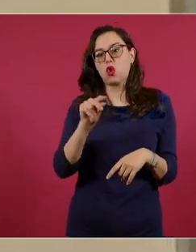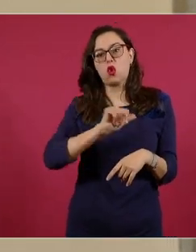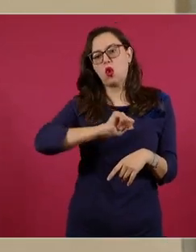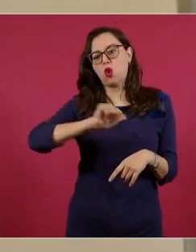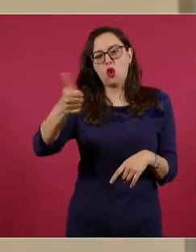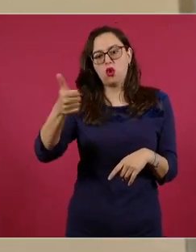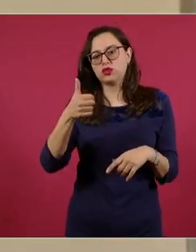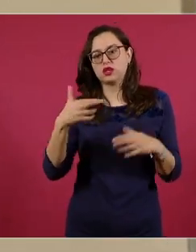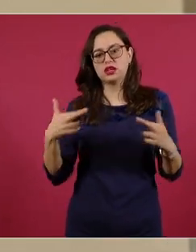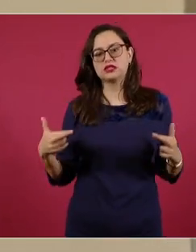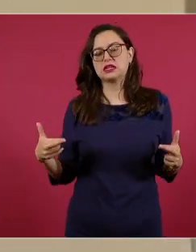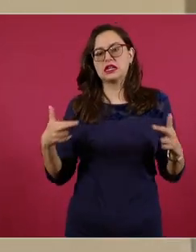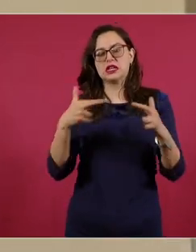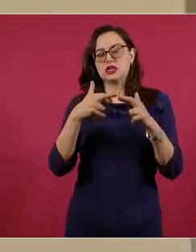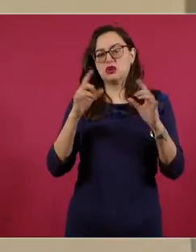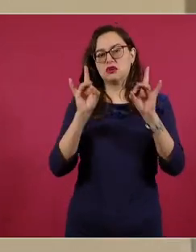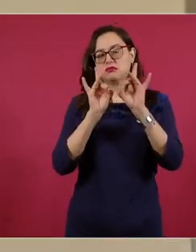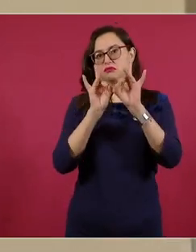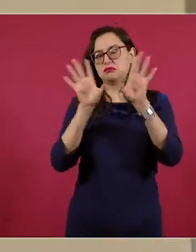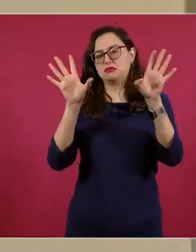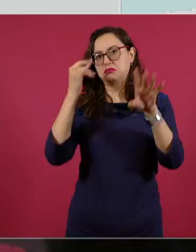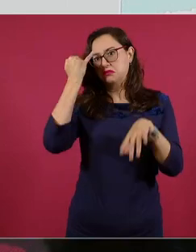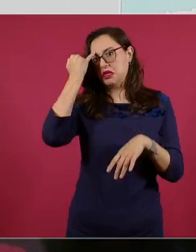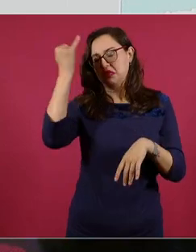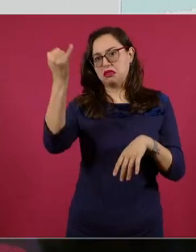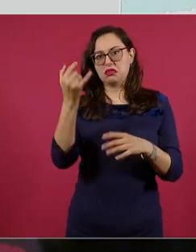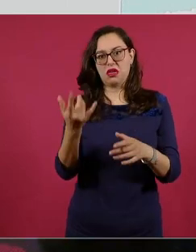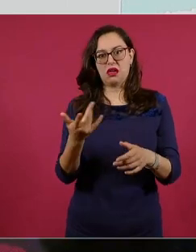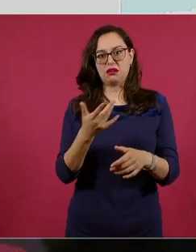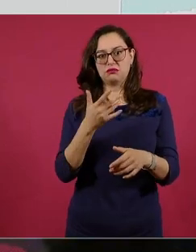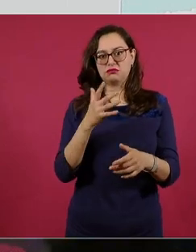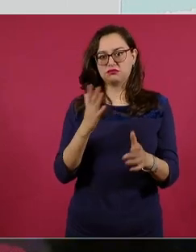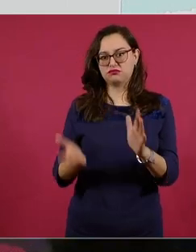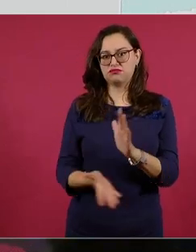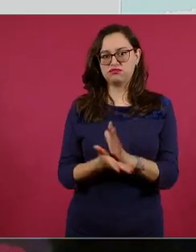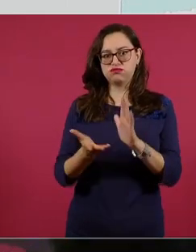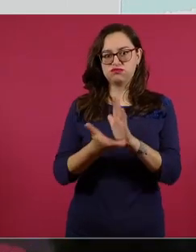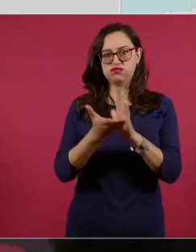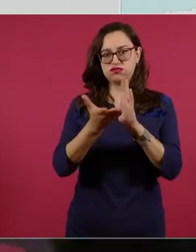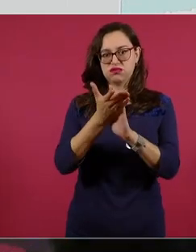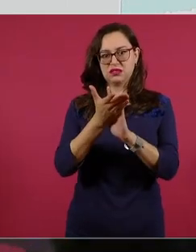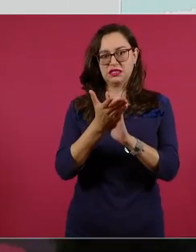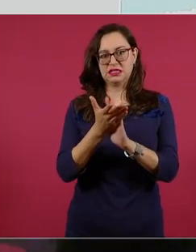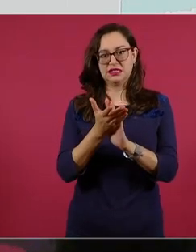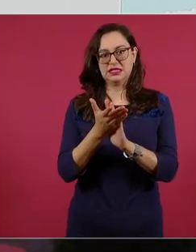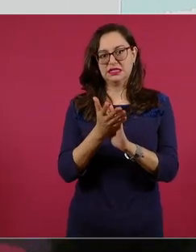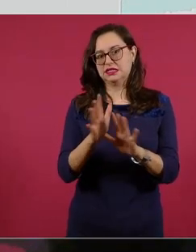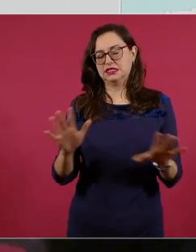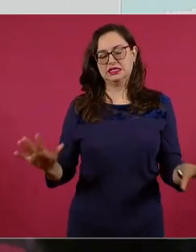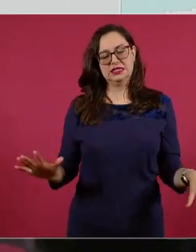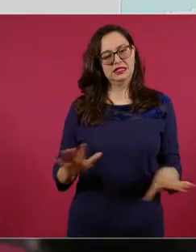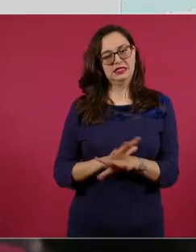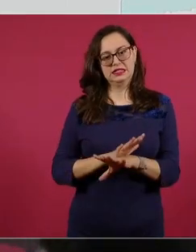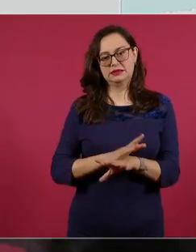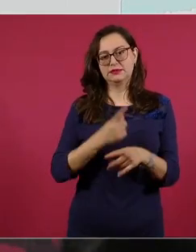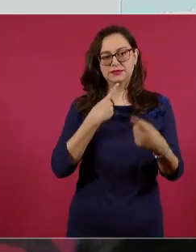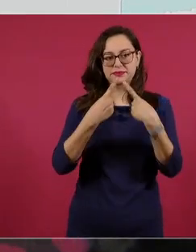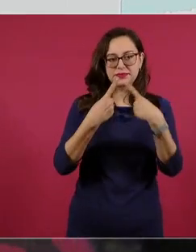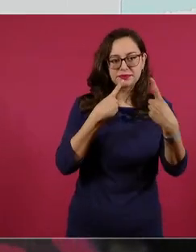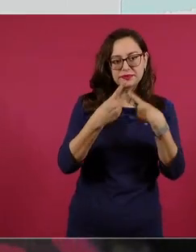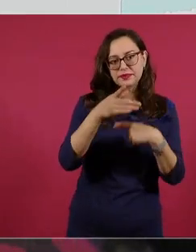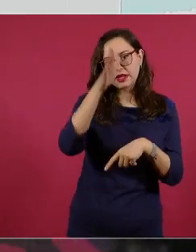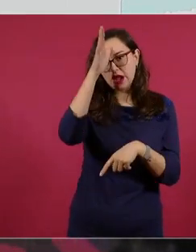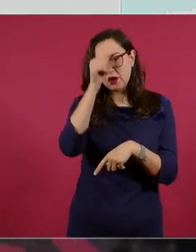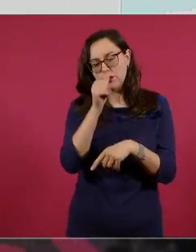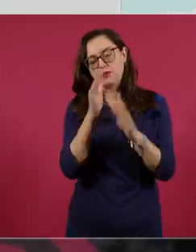expresiones religiosas. Entonces, gracias a la Secretaría de Gobernación, se logró un consenso con los representantes de